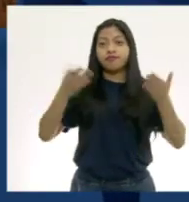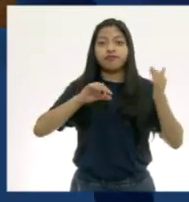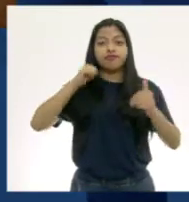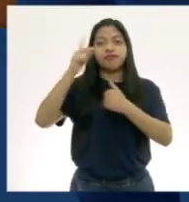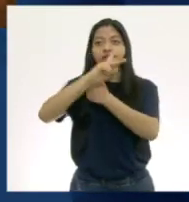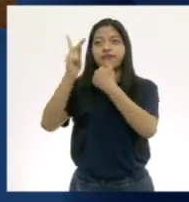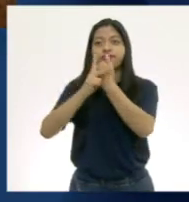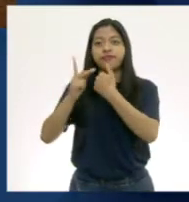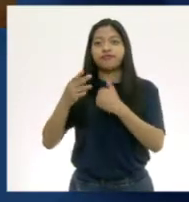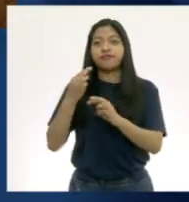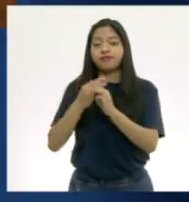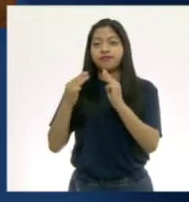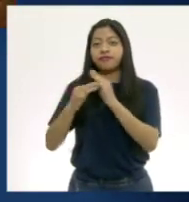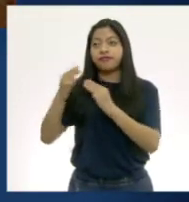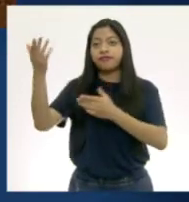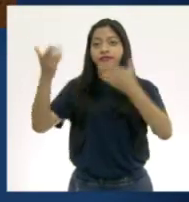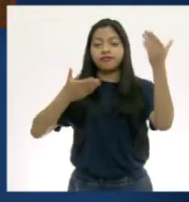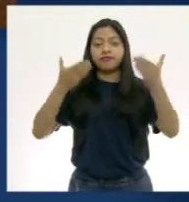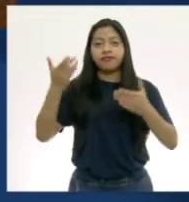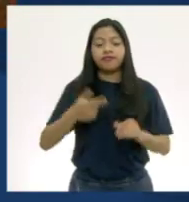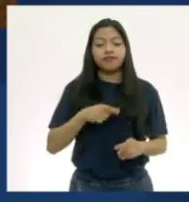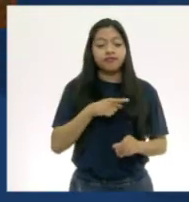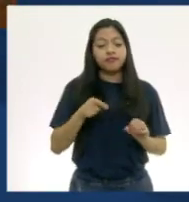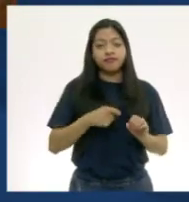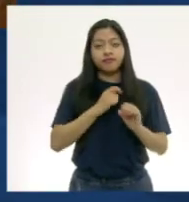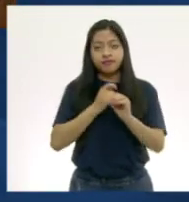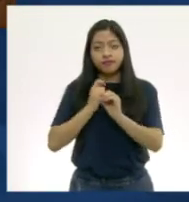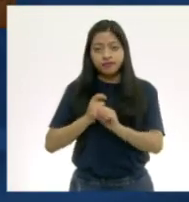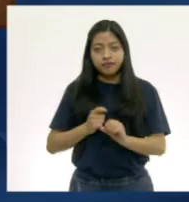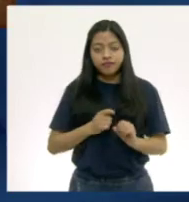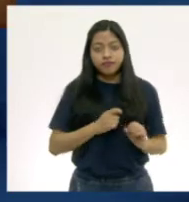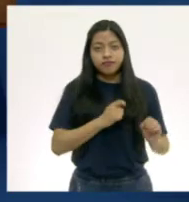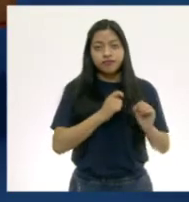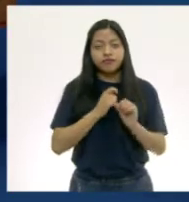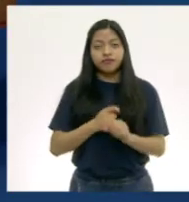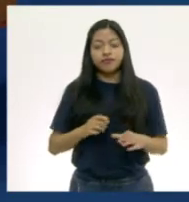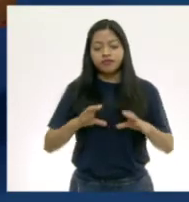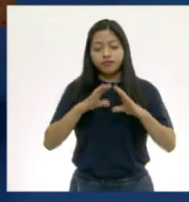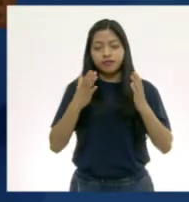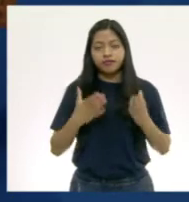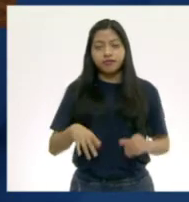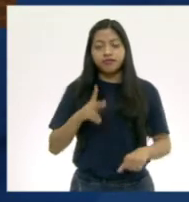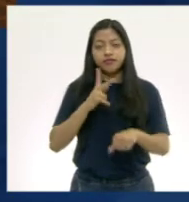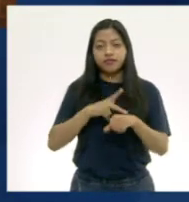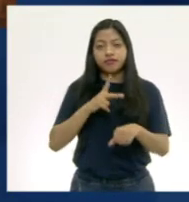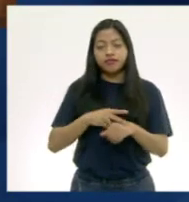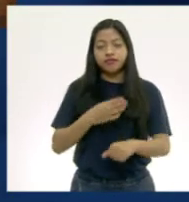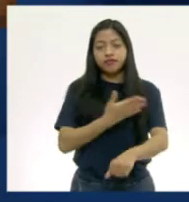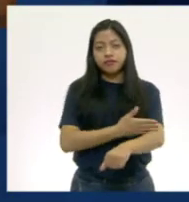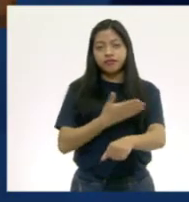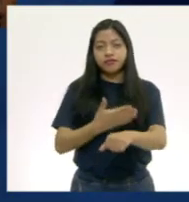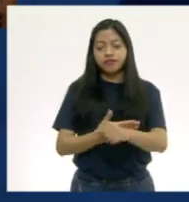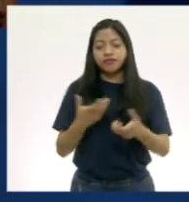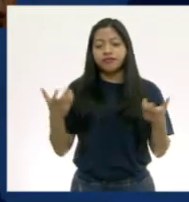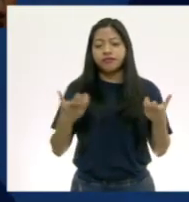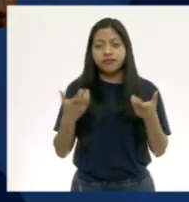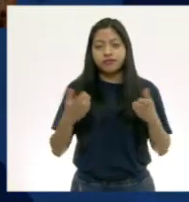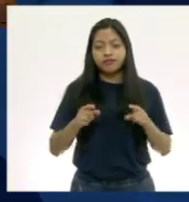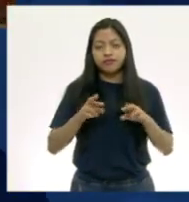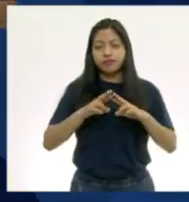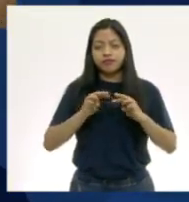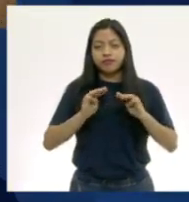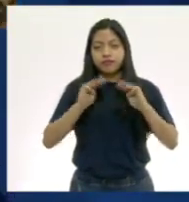regiones. Los canteros y taladradores que esculpían las vasijas de piedra, los carpinteros que fabricaban los